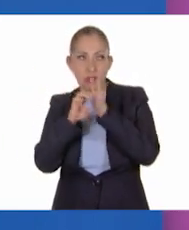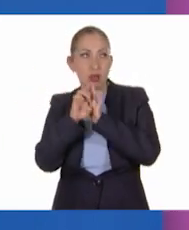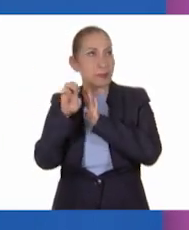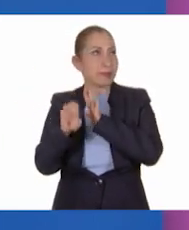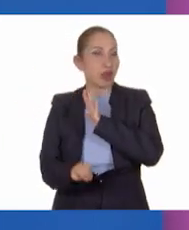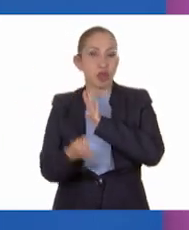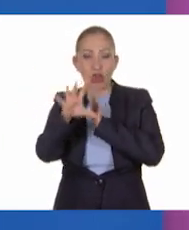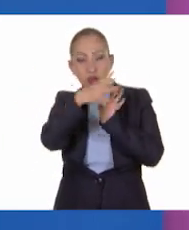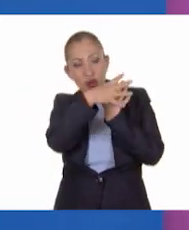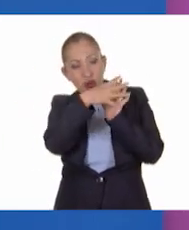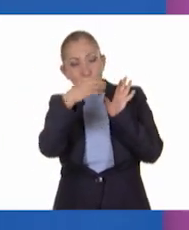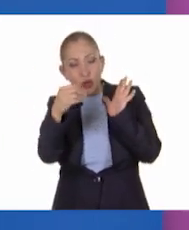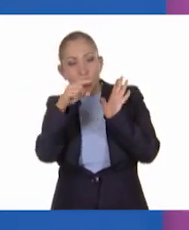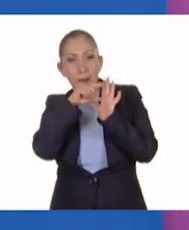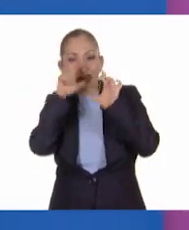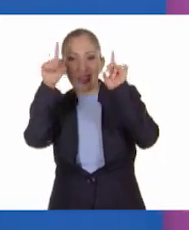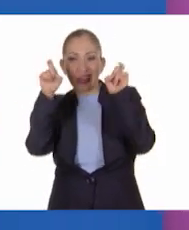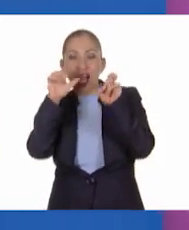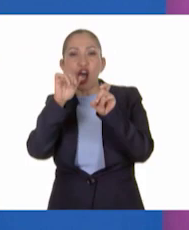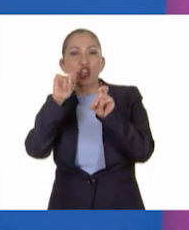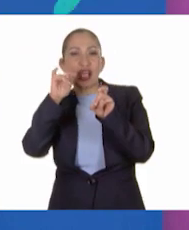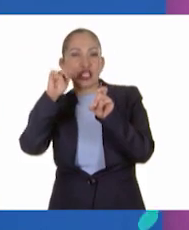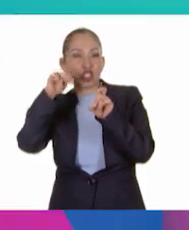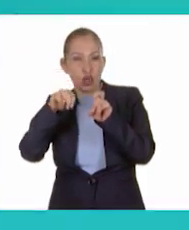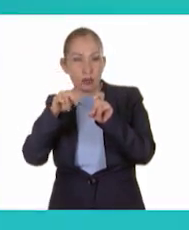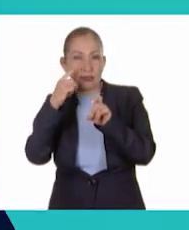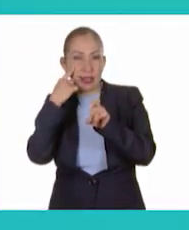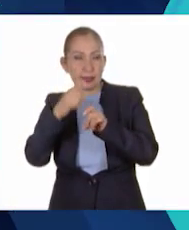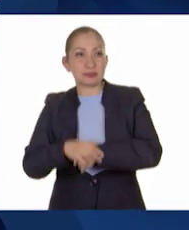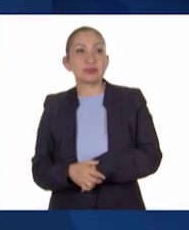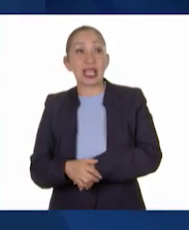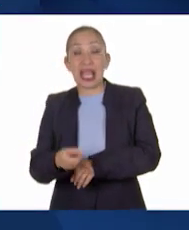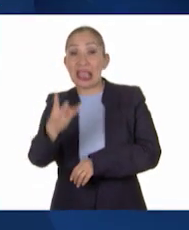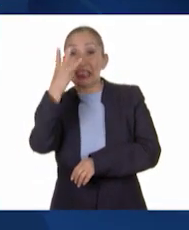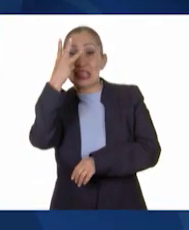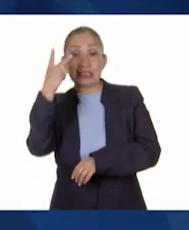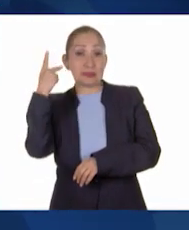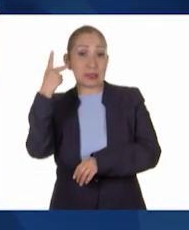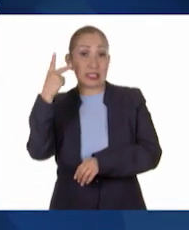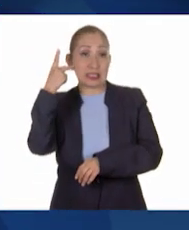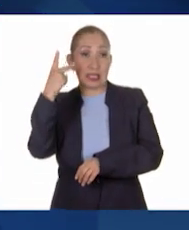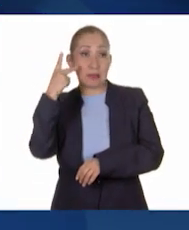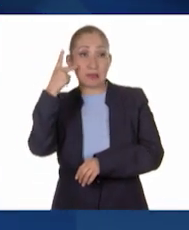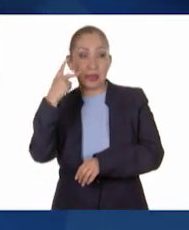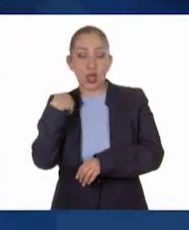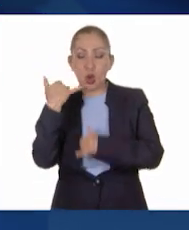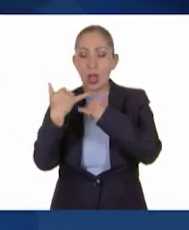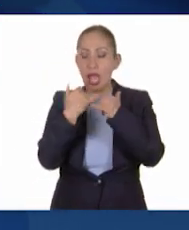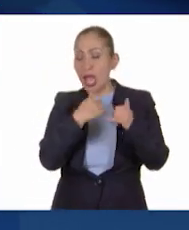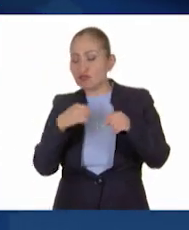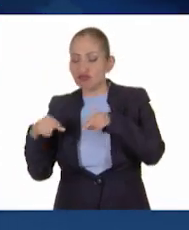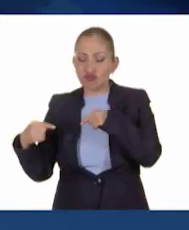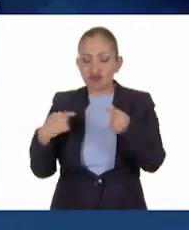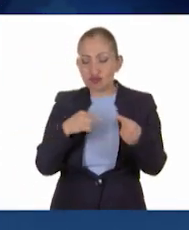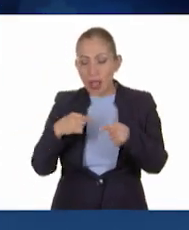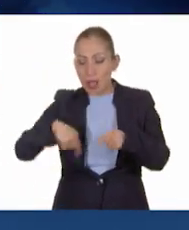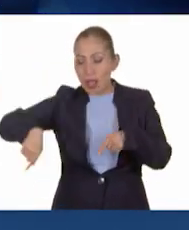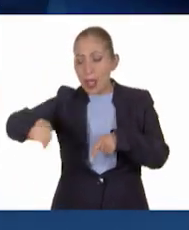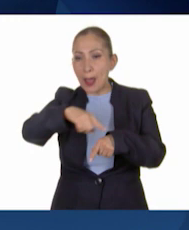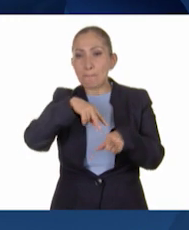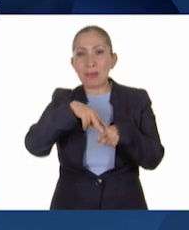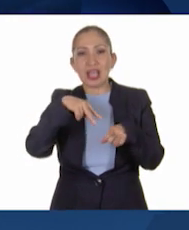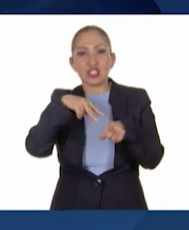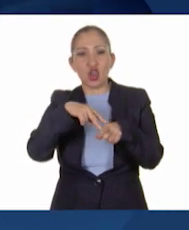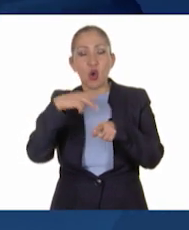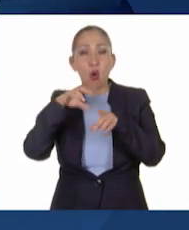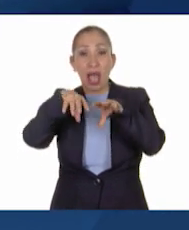ejemplo tomado de una acotación es el siguiente. 3 príncipes donceles juegan a la pelota en el patio de armas de un